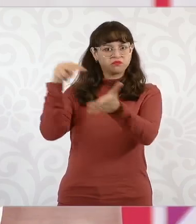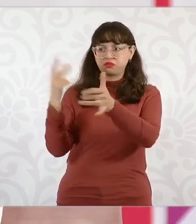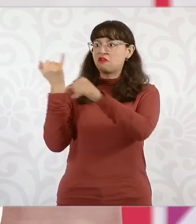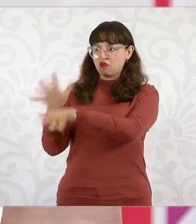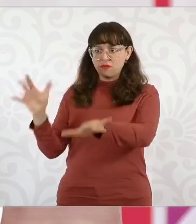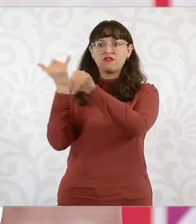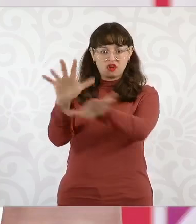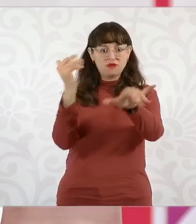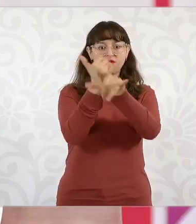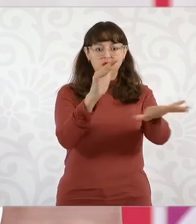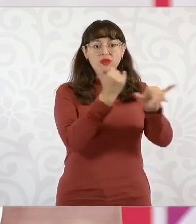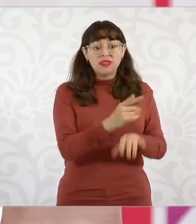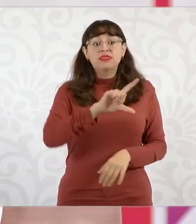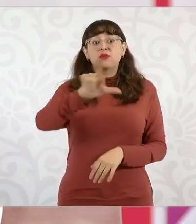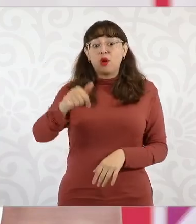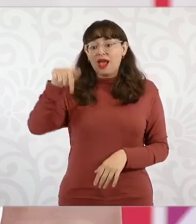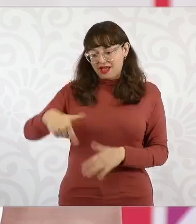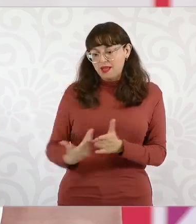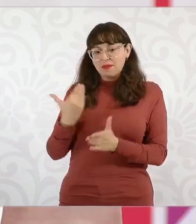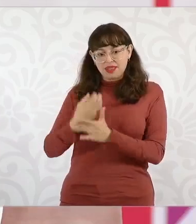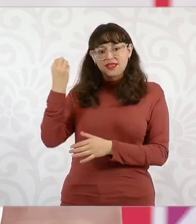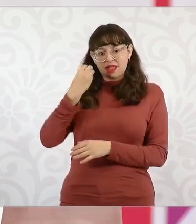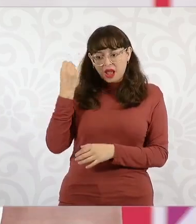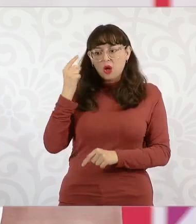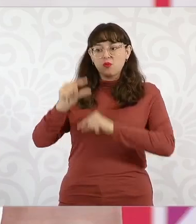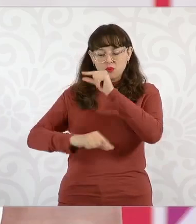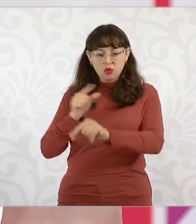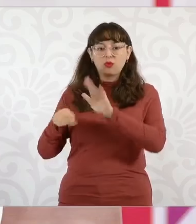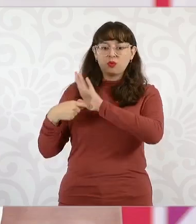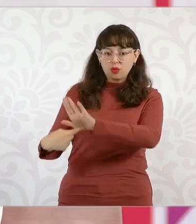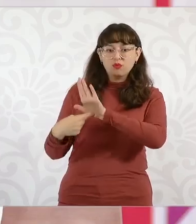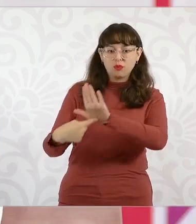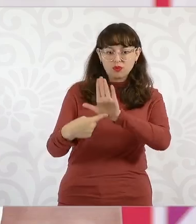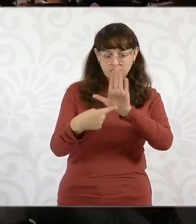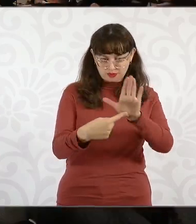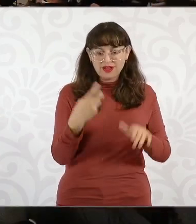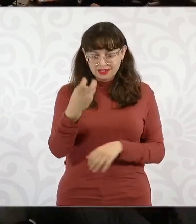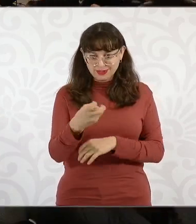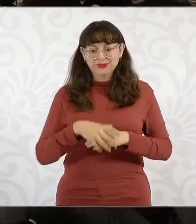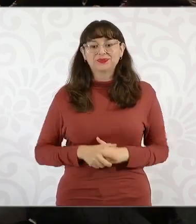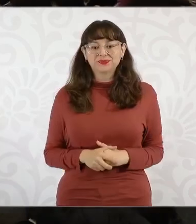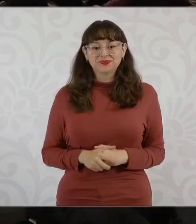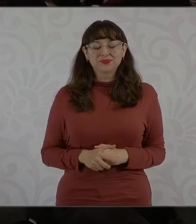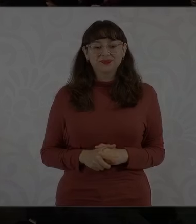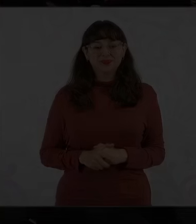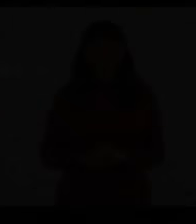a dar, digamos, la glosa del informe de cada una de las secretarías. Gracias.